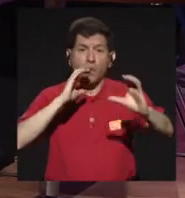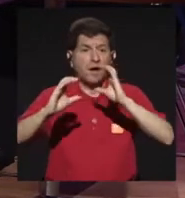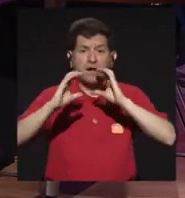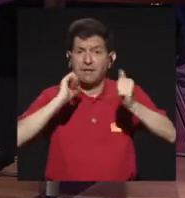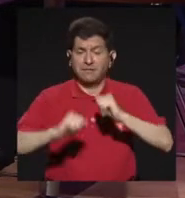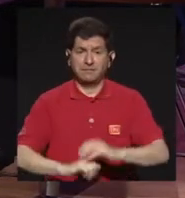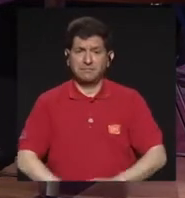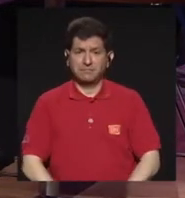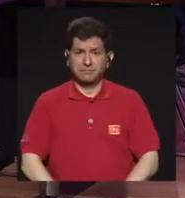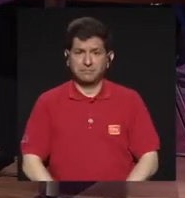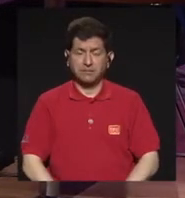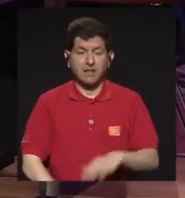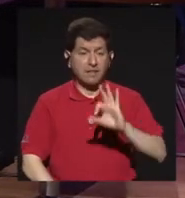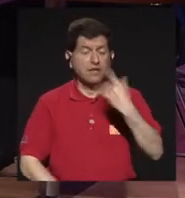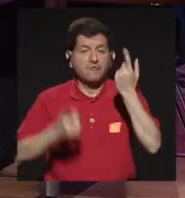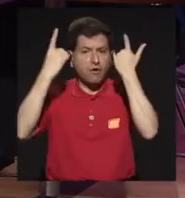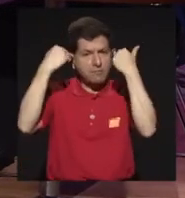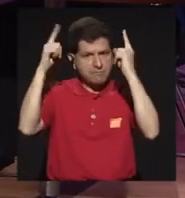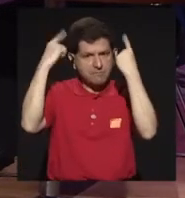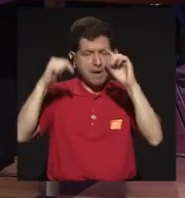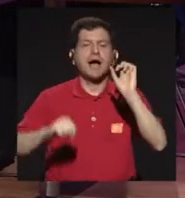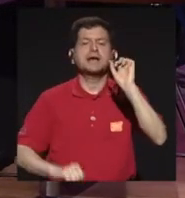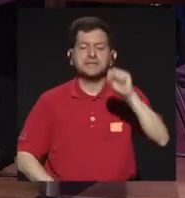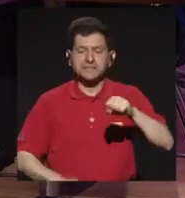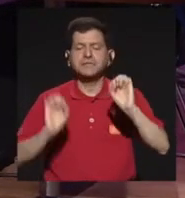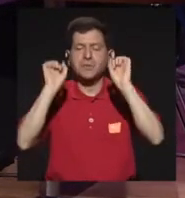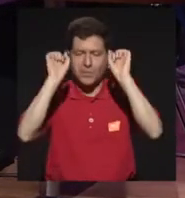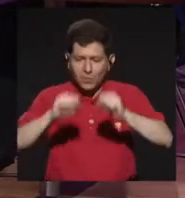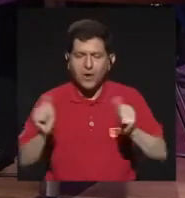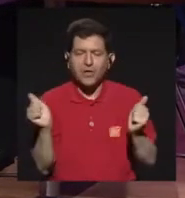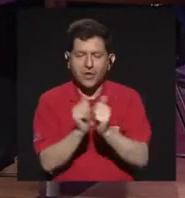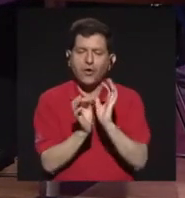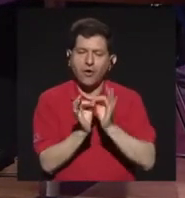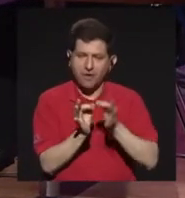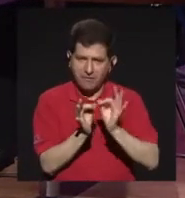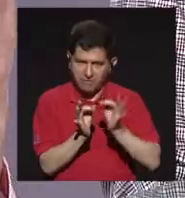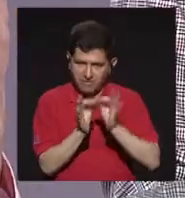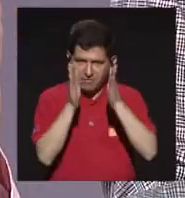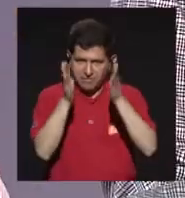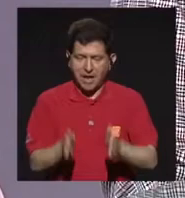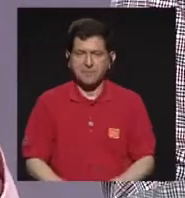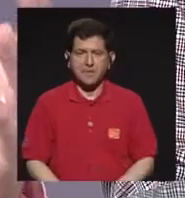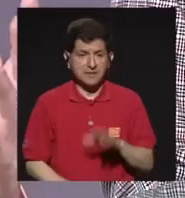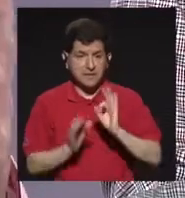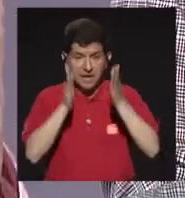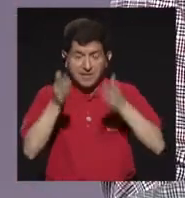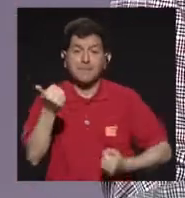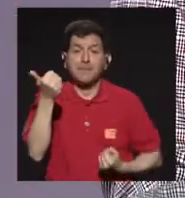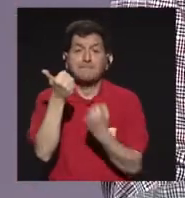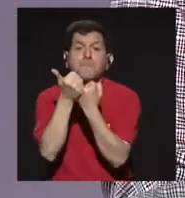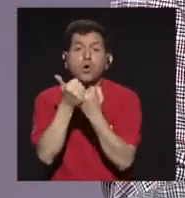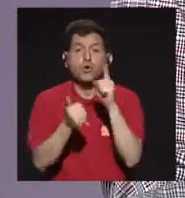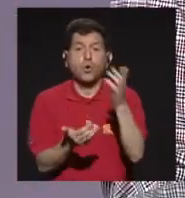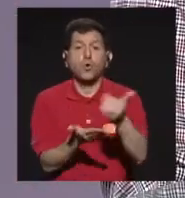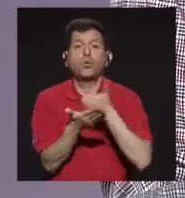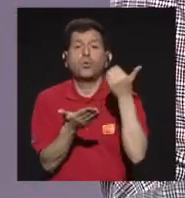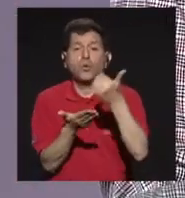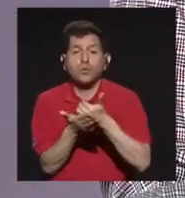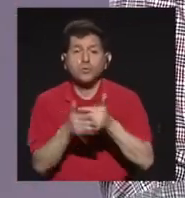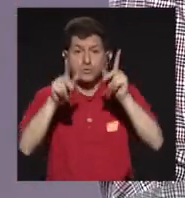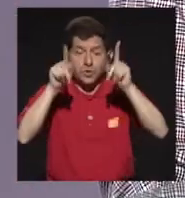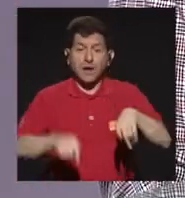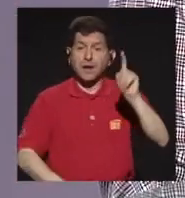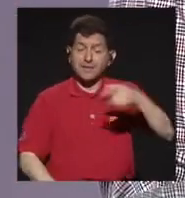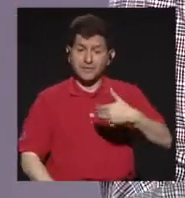comunicarse tan efectivamente como si lo podría hacer a través del intérprete, porque el intérprete es un apoyo, es un recurso que esa